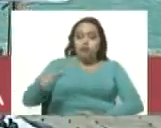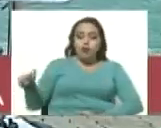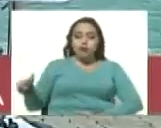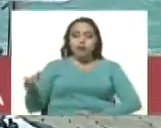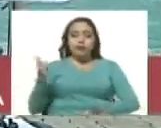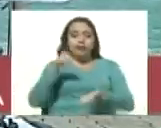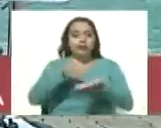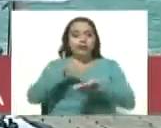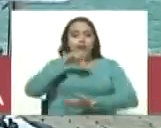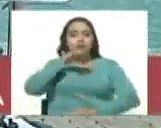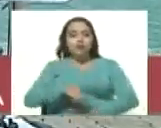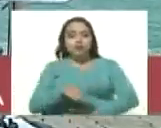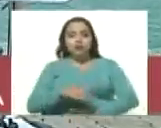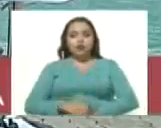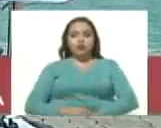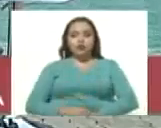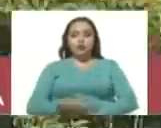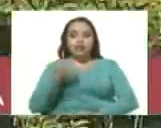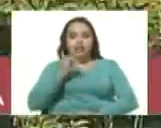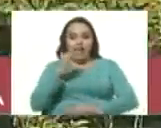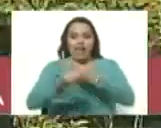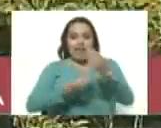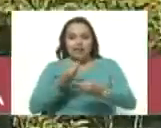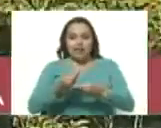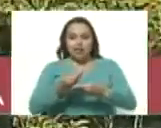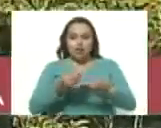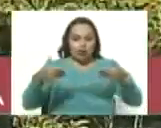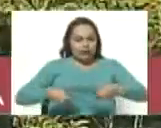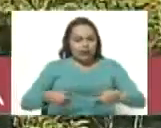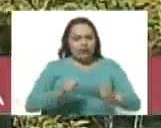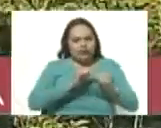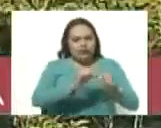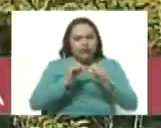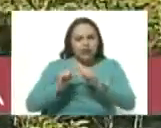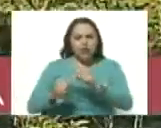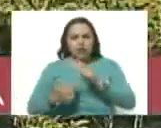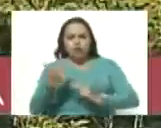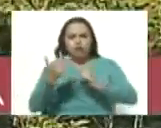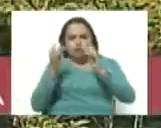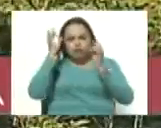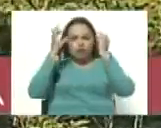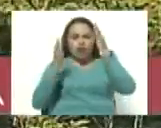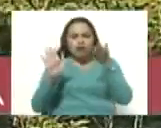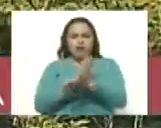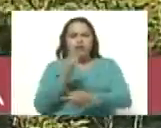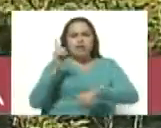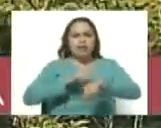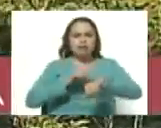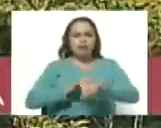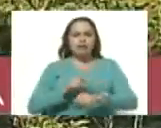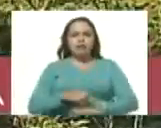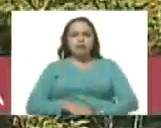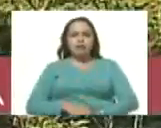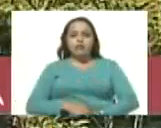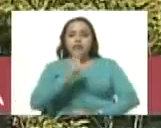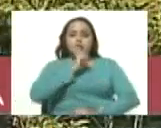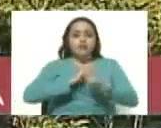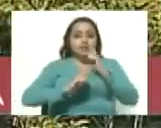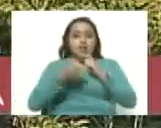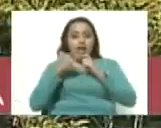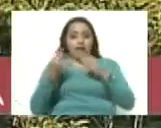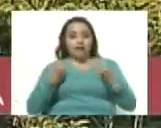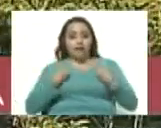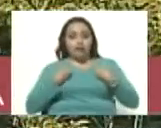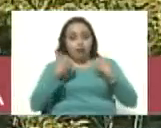que está protagonizando con su resistencia heroico con su construcción creativa en estos tiempos tan complejos que nos ha tocado vivir